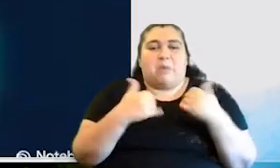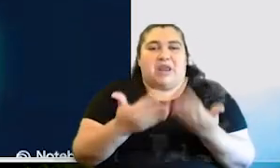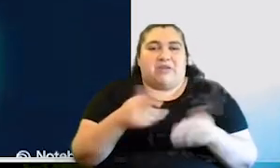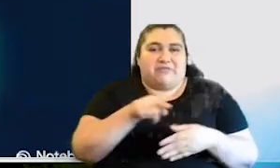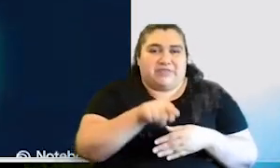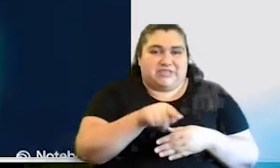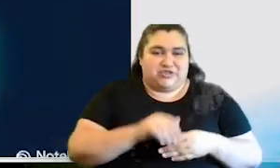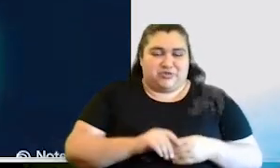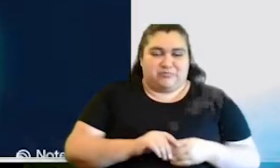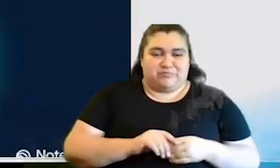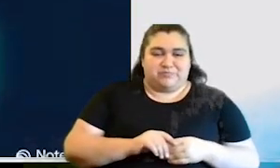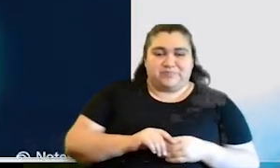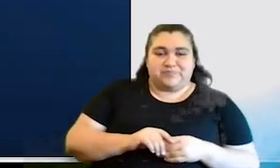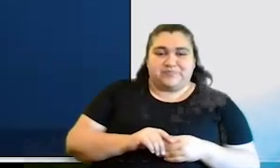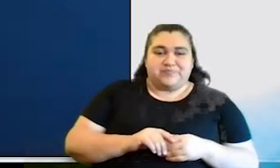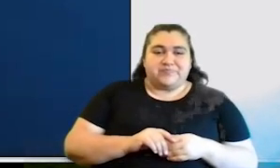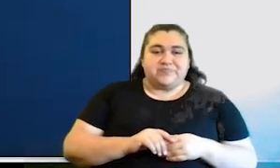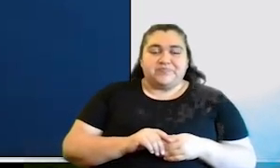sociedad.